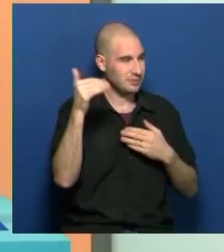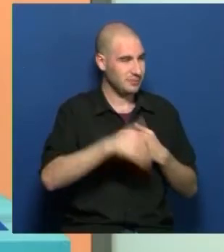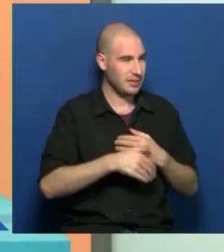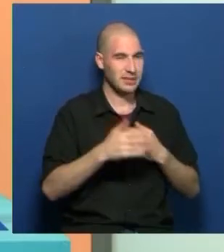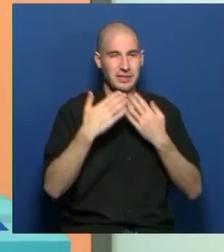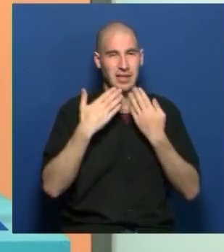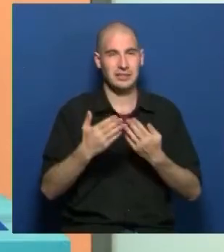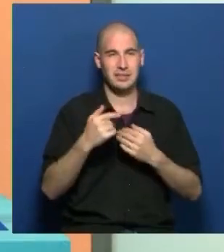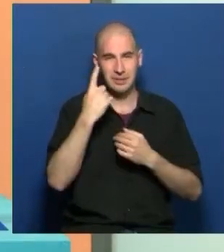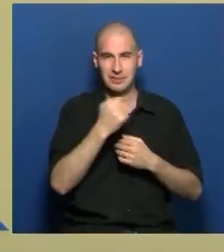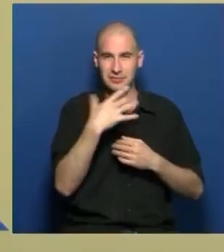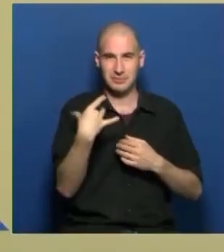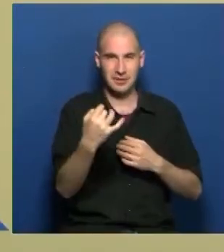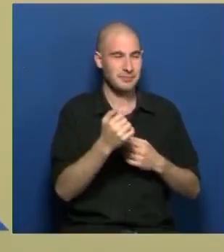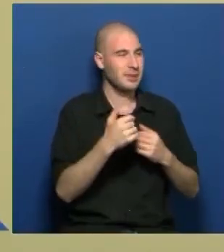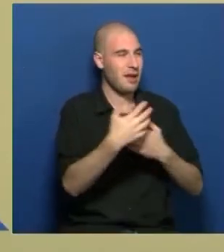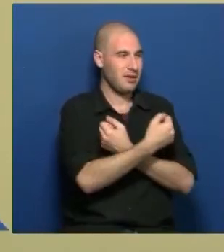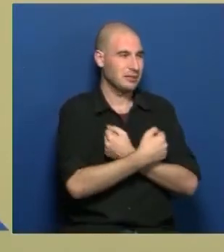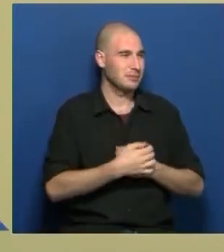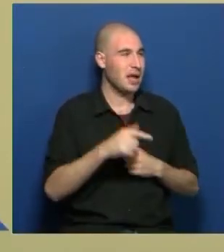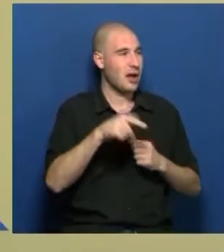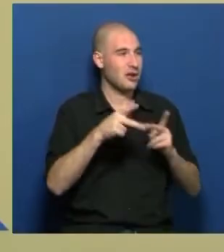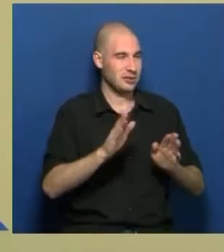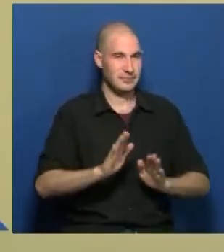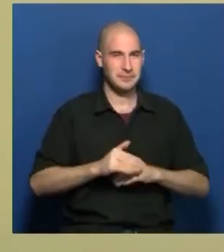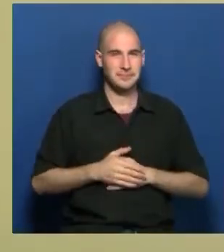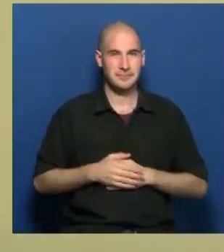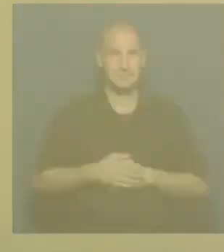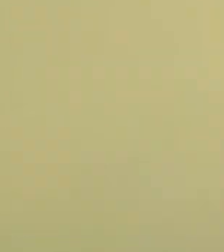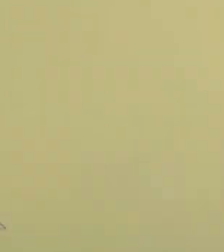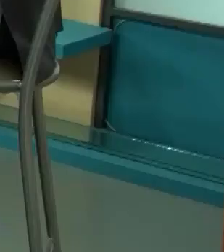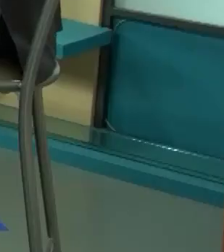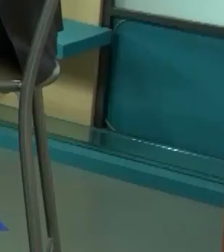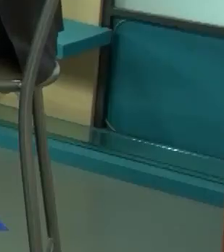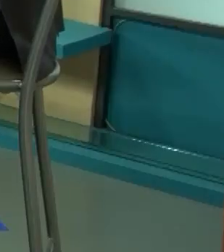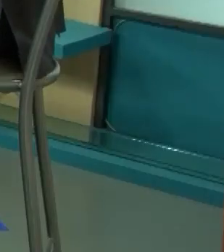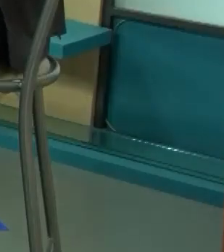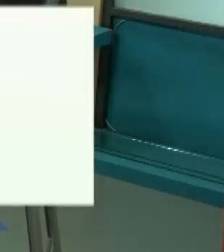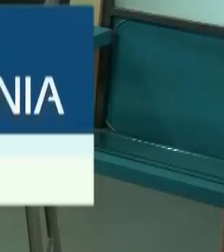venir. Muchísimas gracias, Ignacio, por la invitación. Por favor, un abrazo. Hacemos pausa, ya venimos.